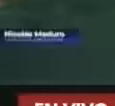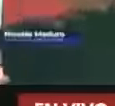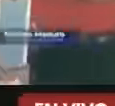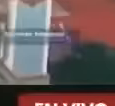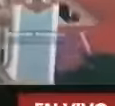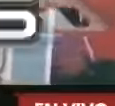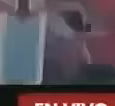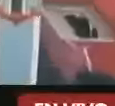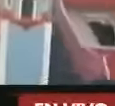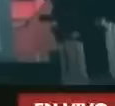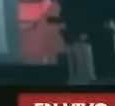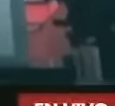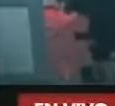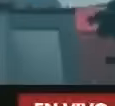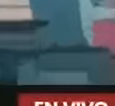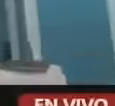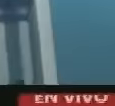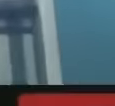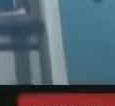Viernes.